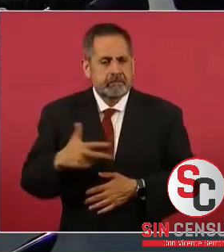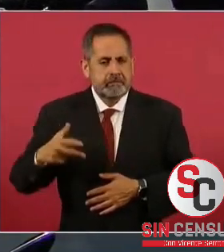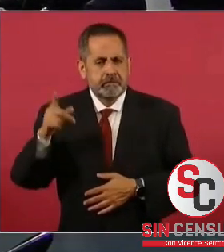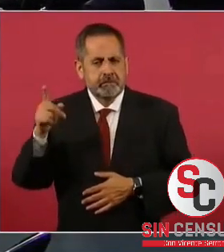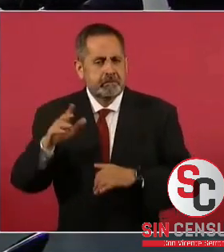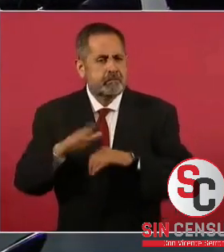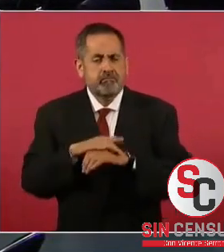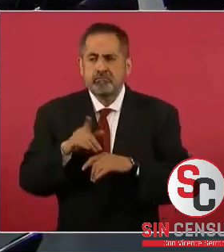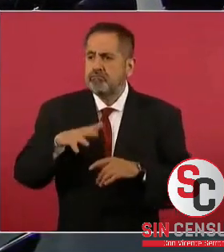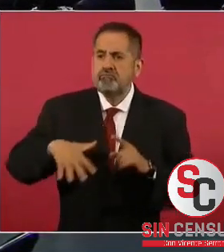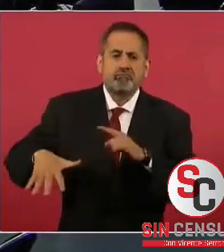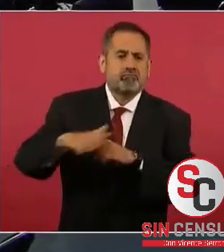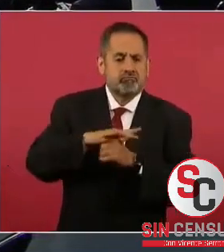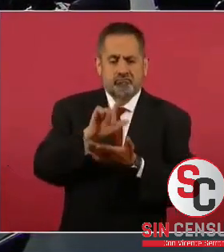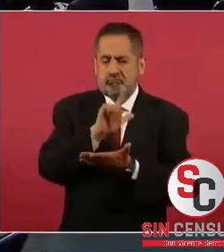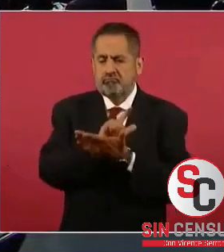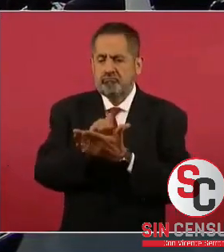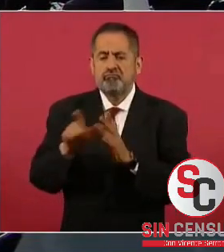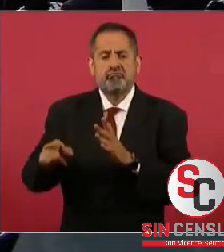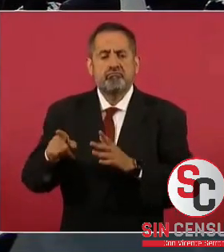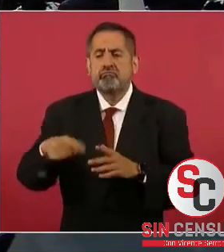tienen estado de bienestar?